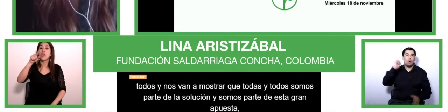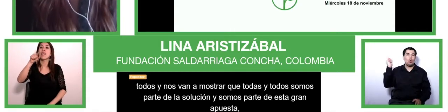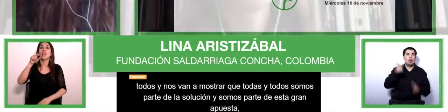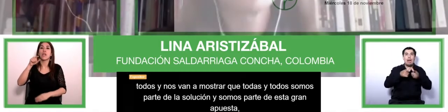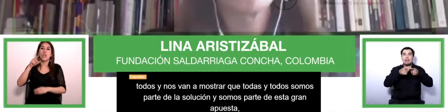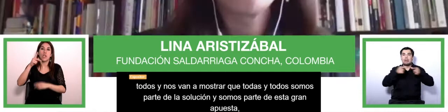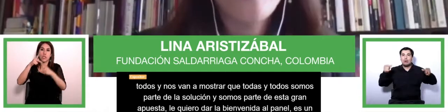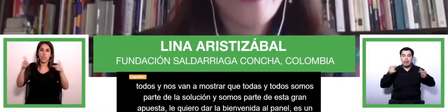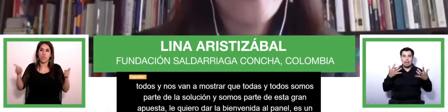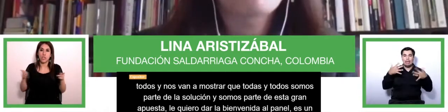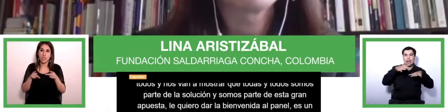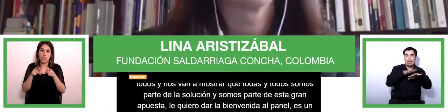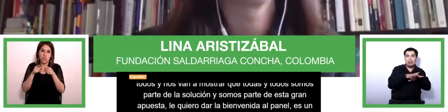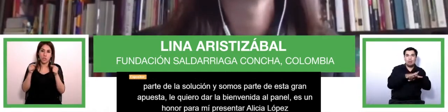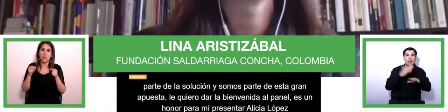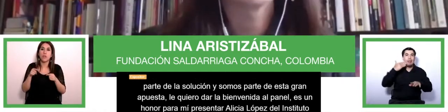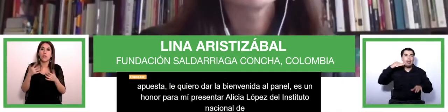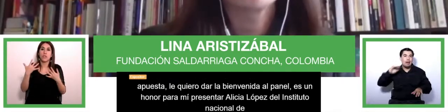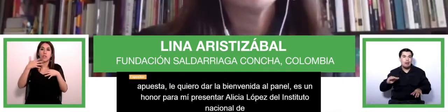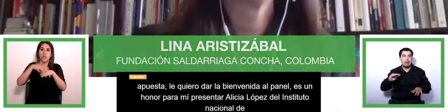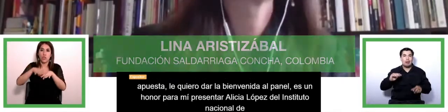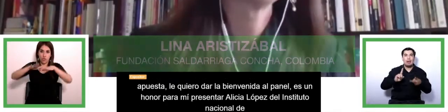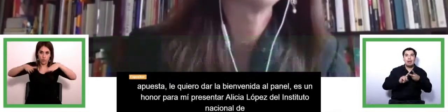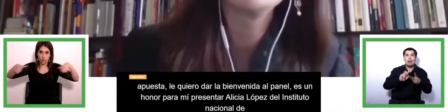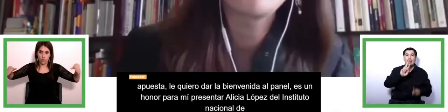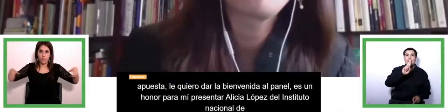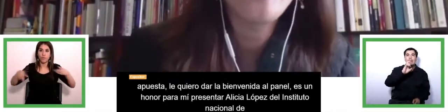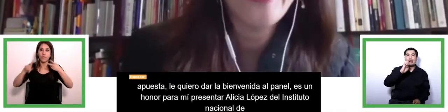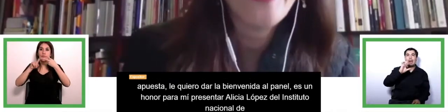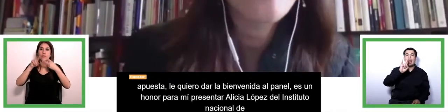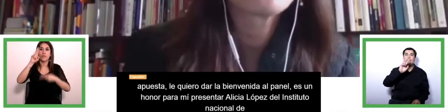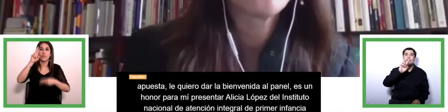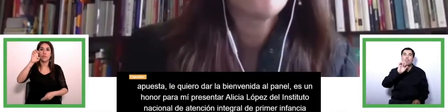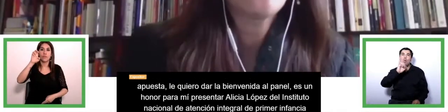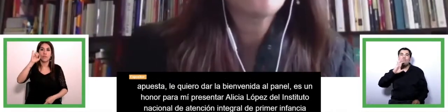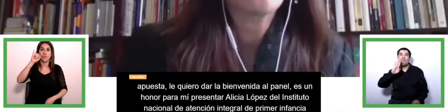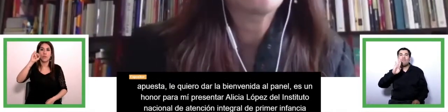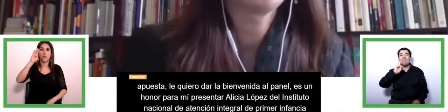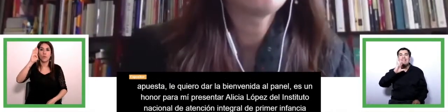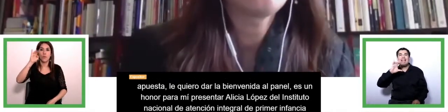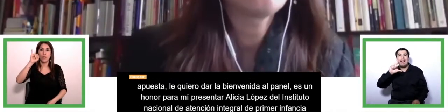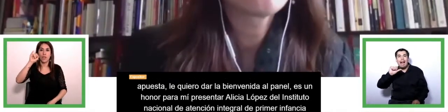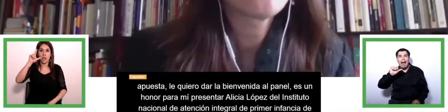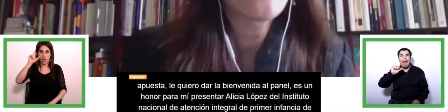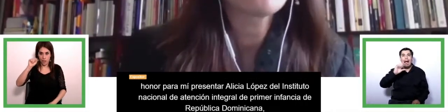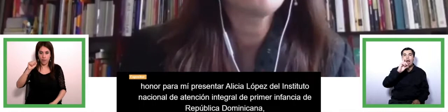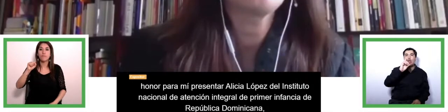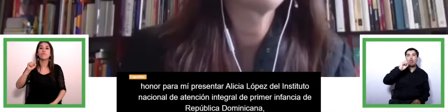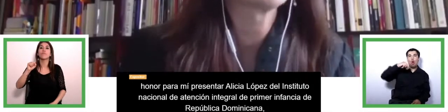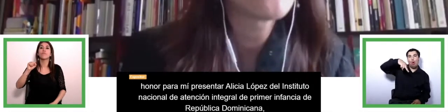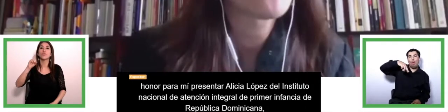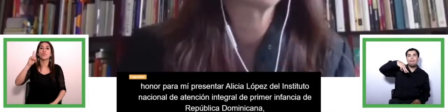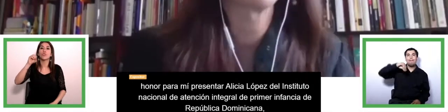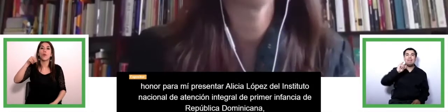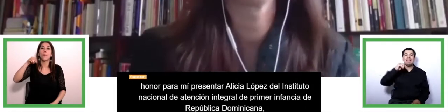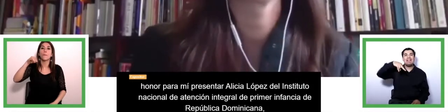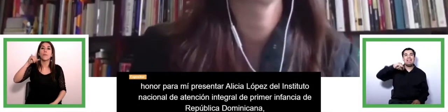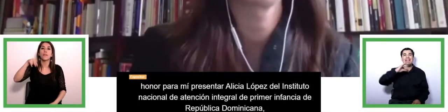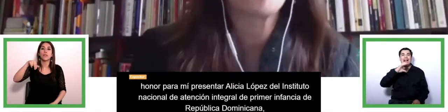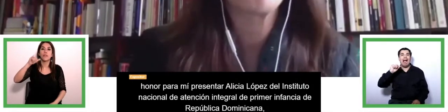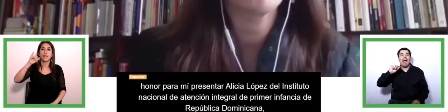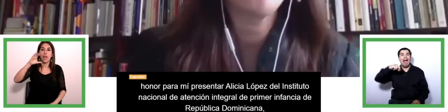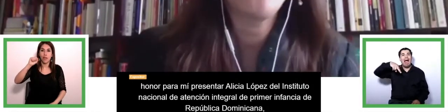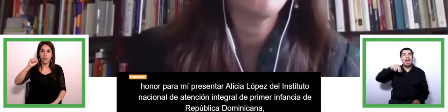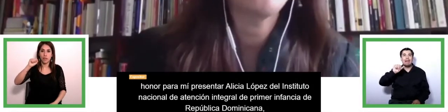Instituto Nacional de Atención Integral a la Primera Infancia de República Dominicana. Alicia presenta hoy la